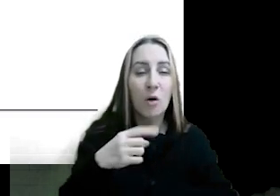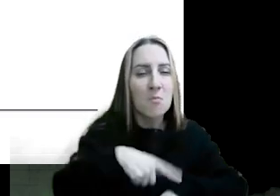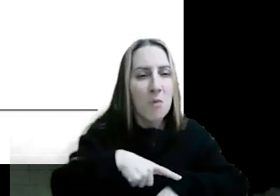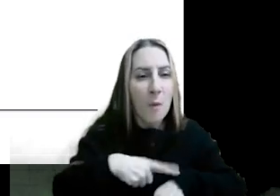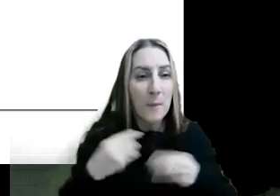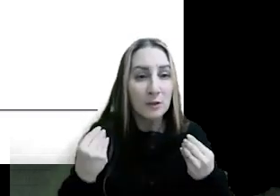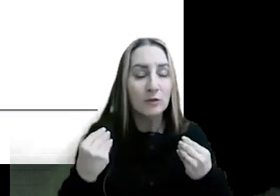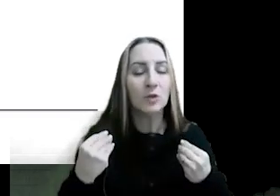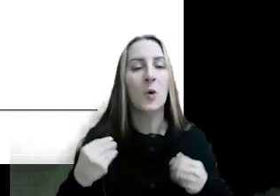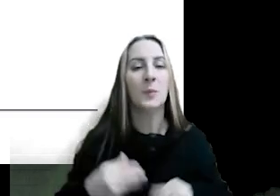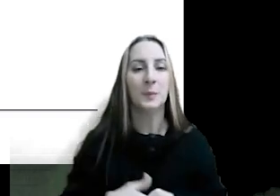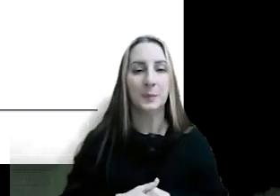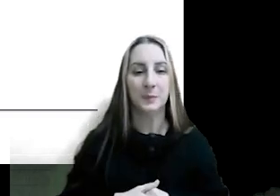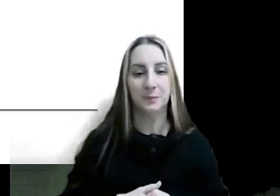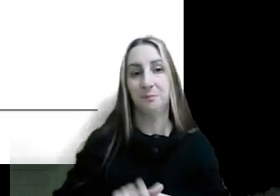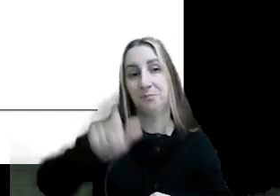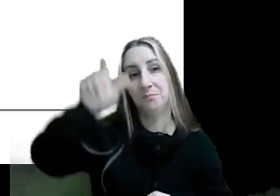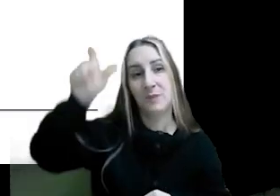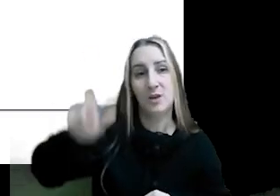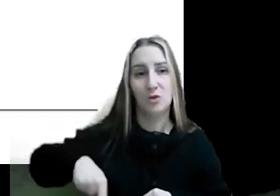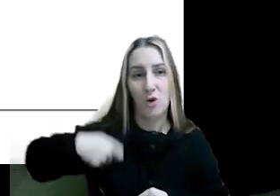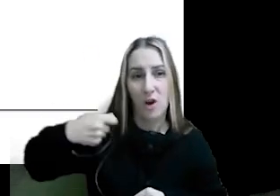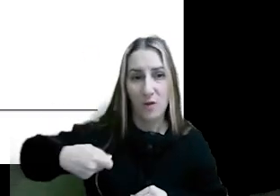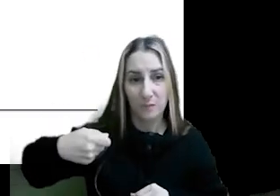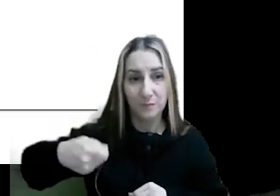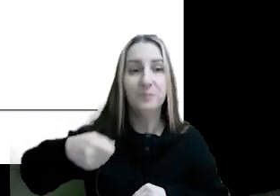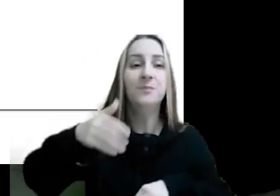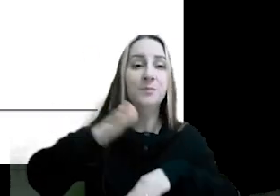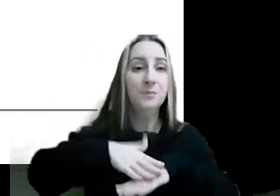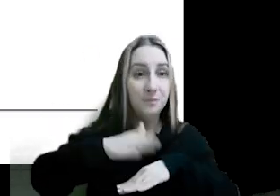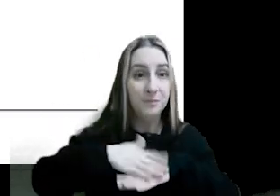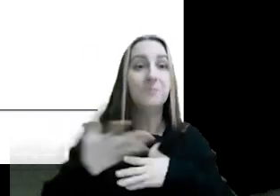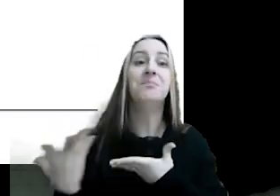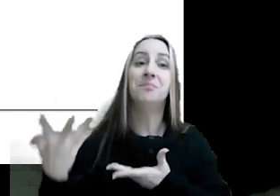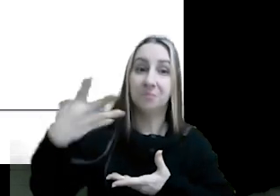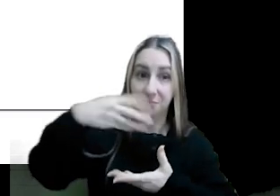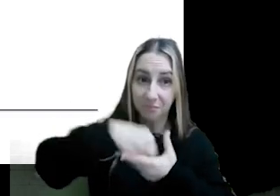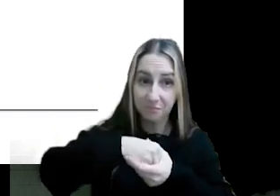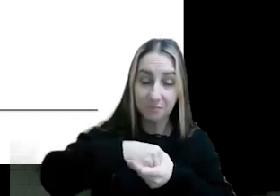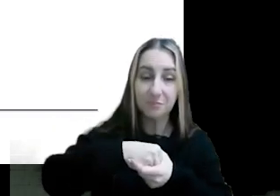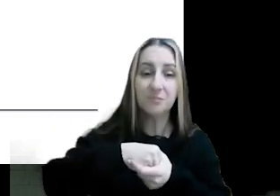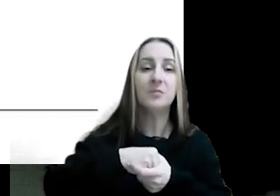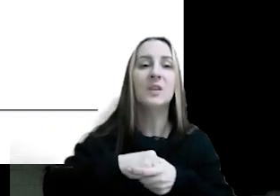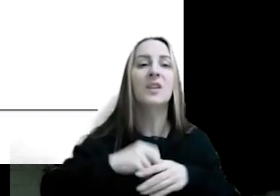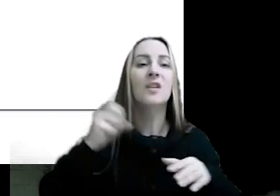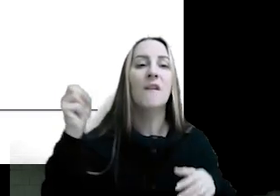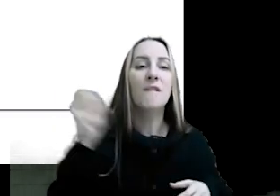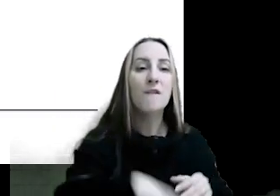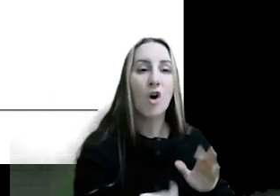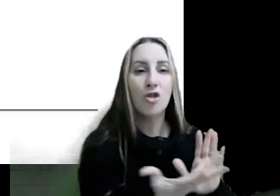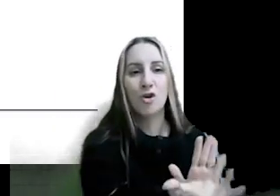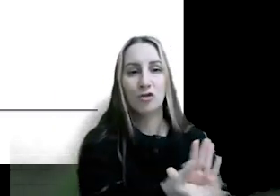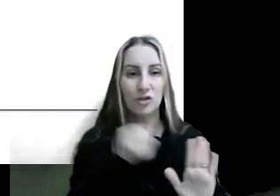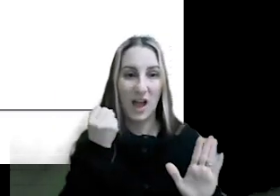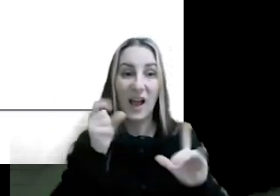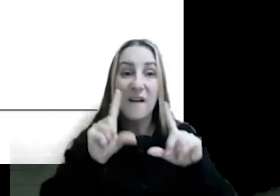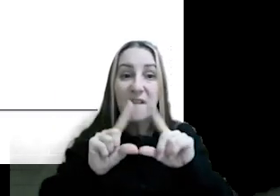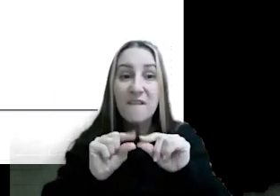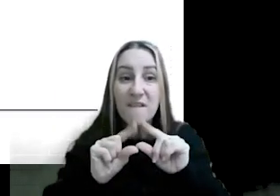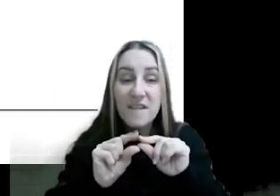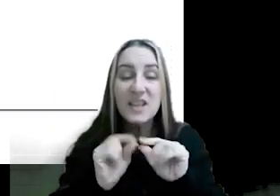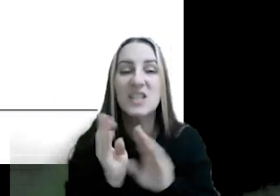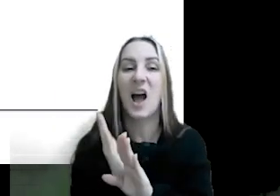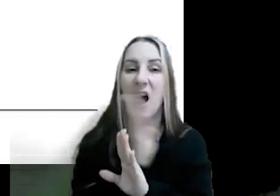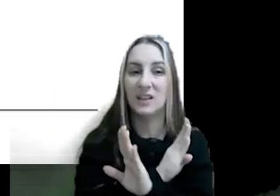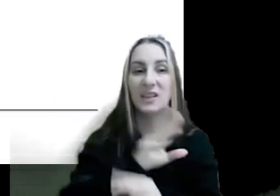este contribuyente o responsable que adhiera retire los fondos antes de la fecha prevista, antes del 31